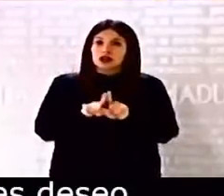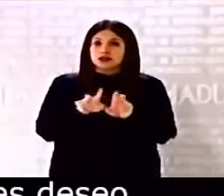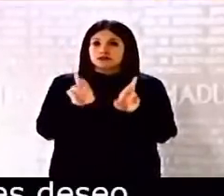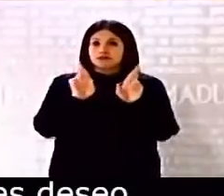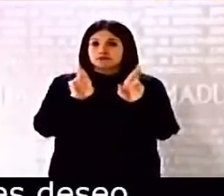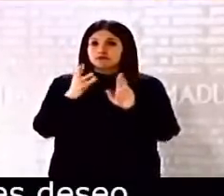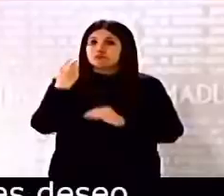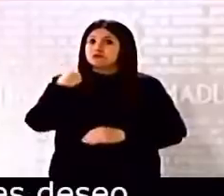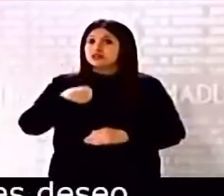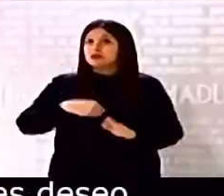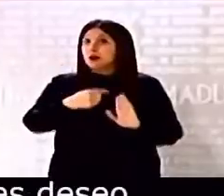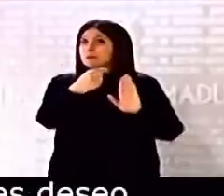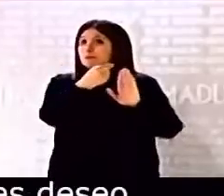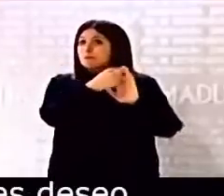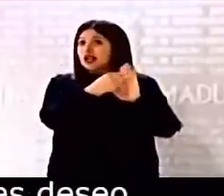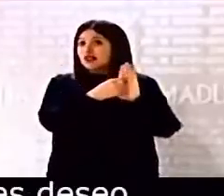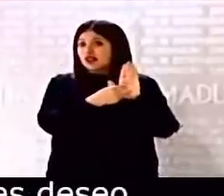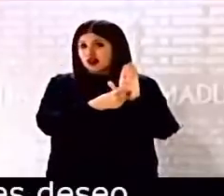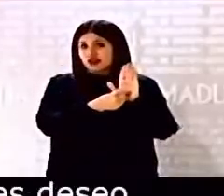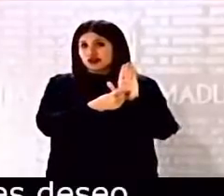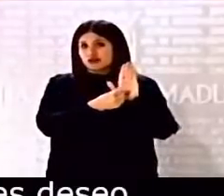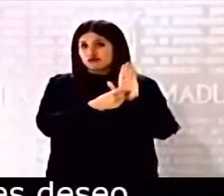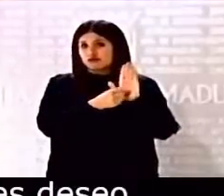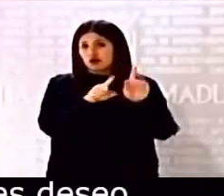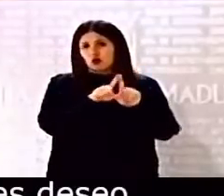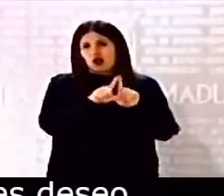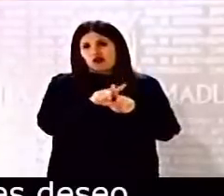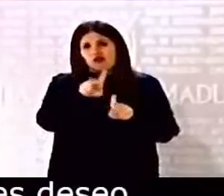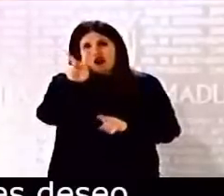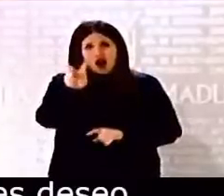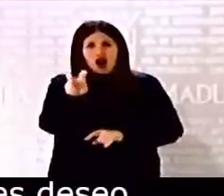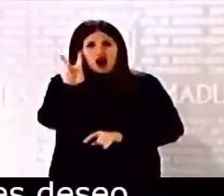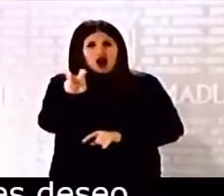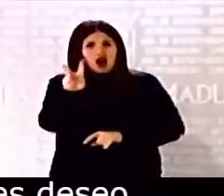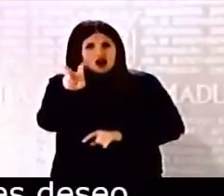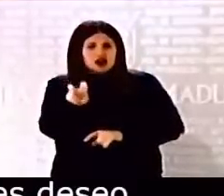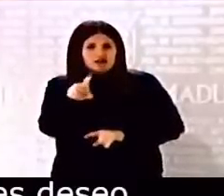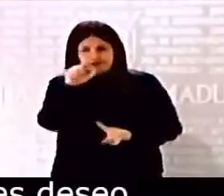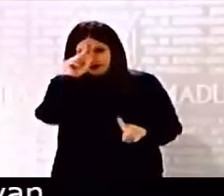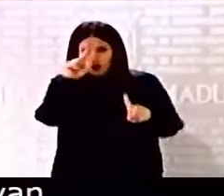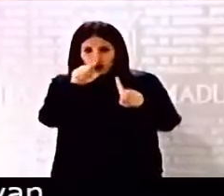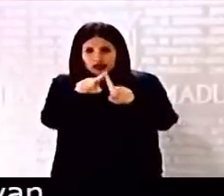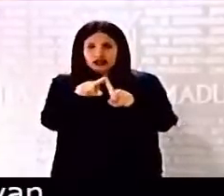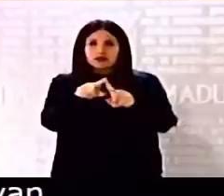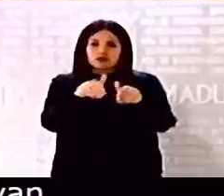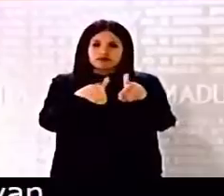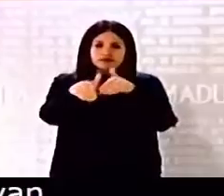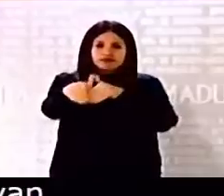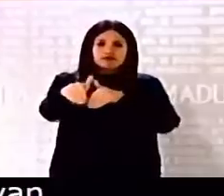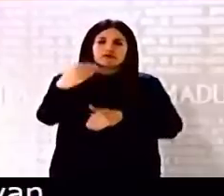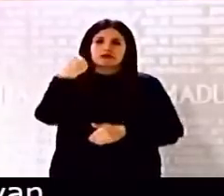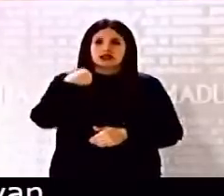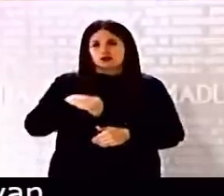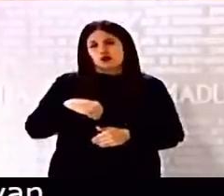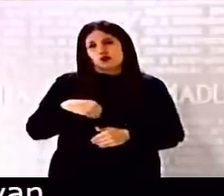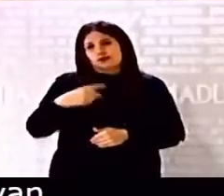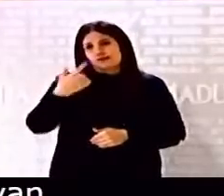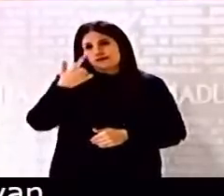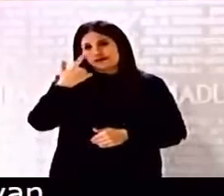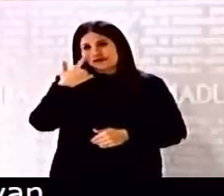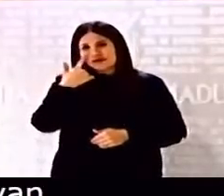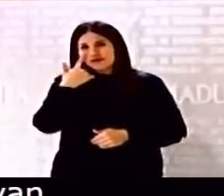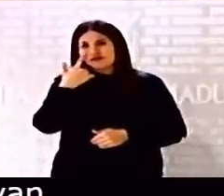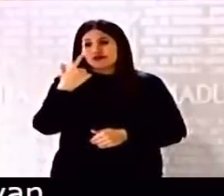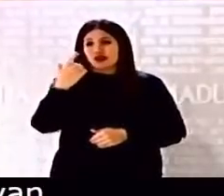que estas medidas sirvan definitivamente para abrazar la esperanza que